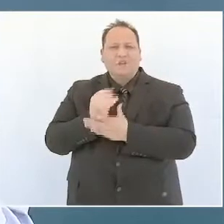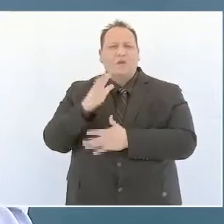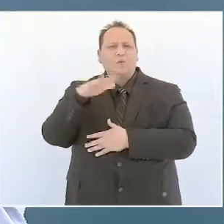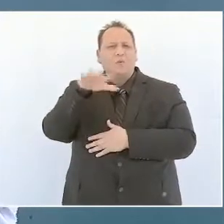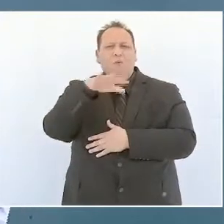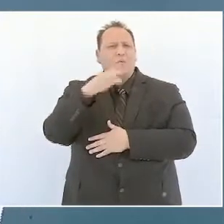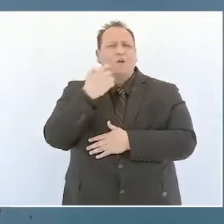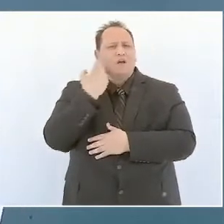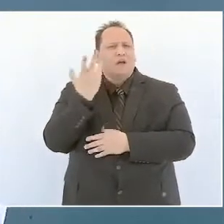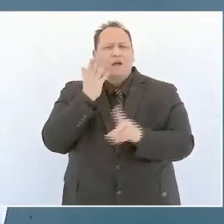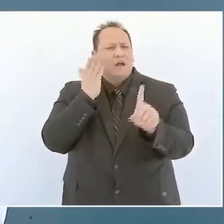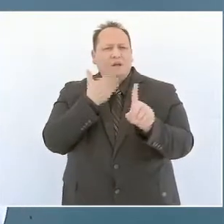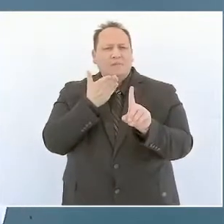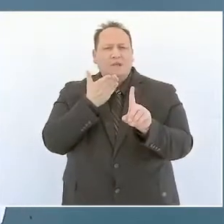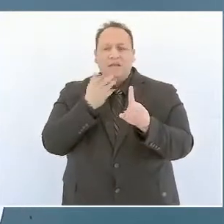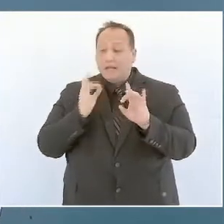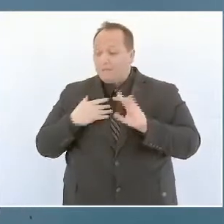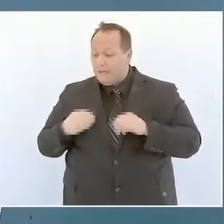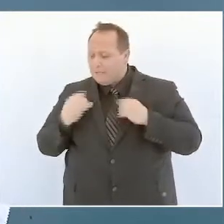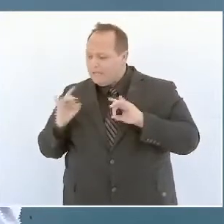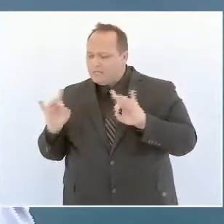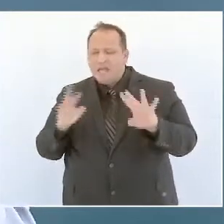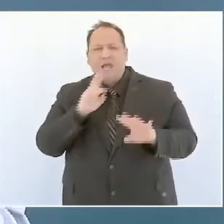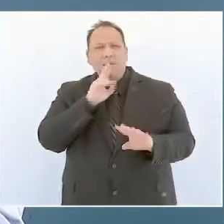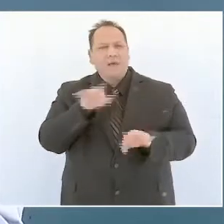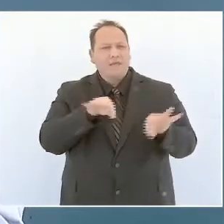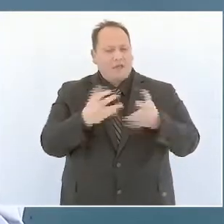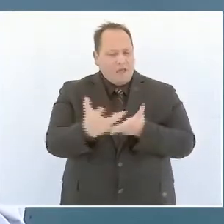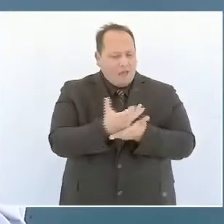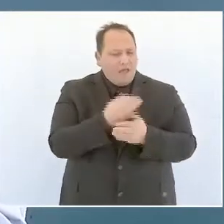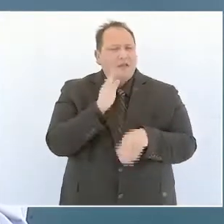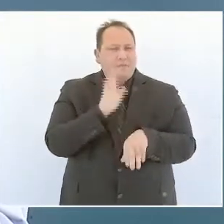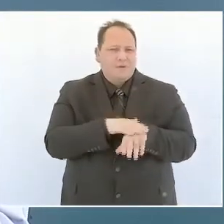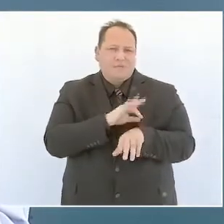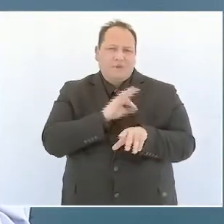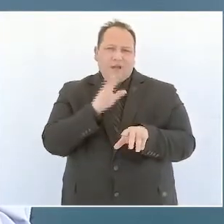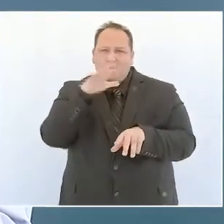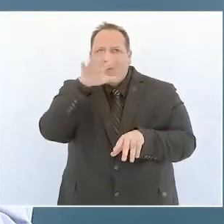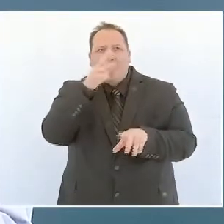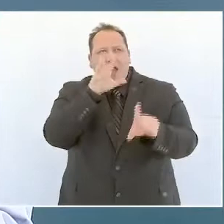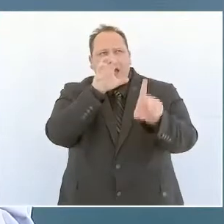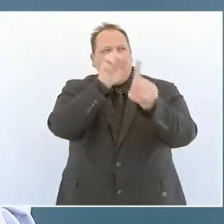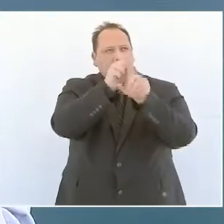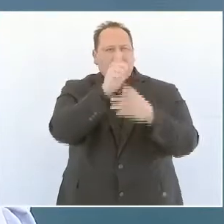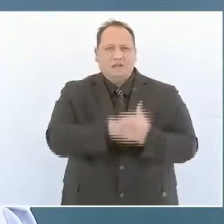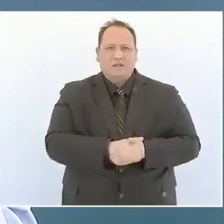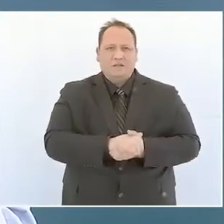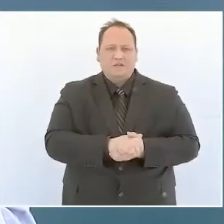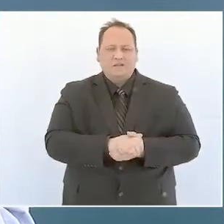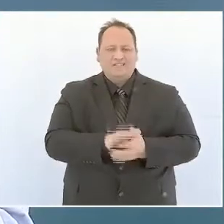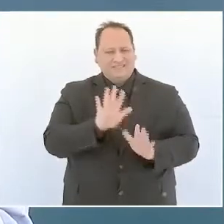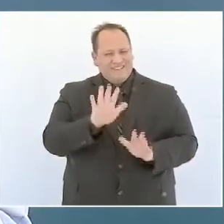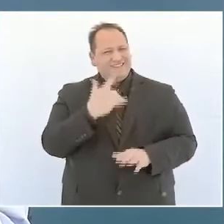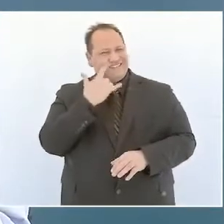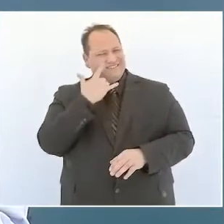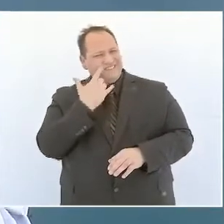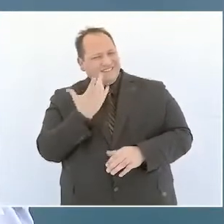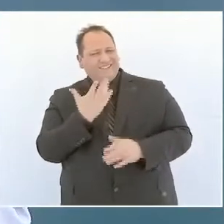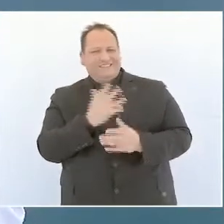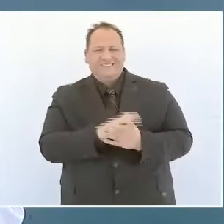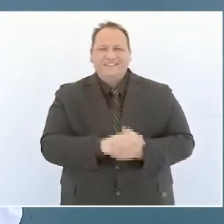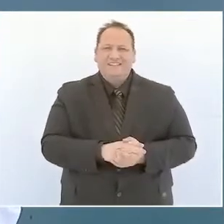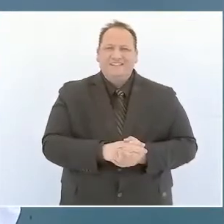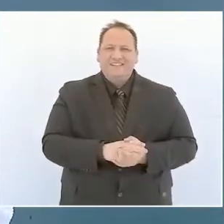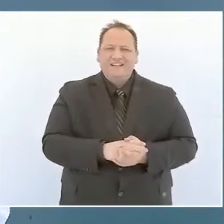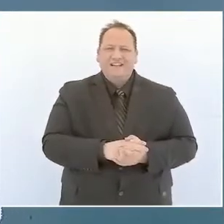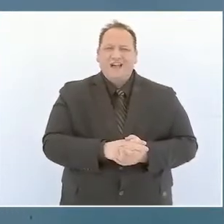buscando mejores condiciones de vida y de trabajo. Y miren lo que son las cosas,